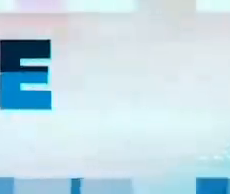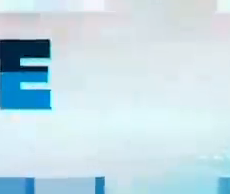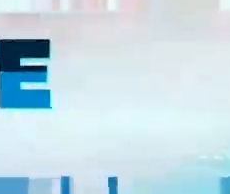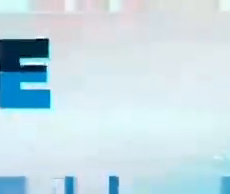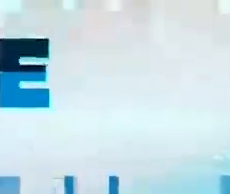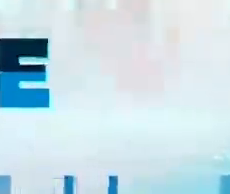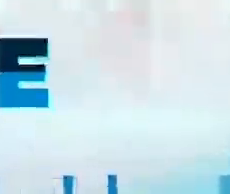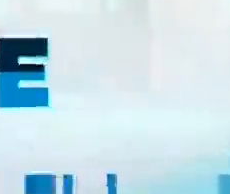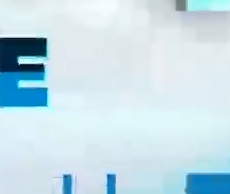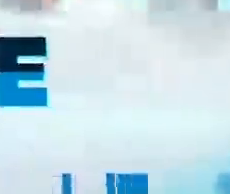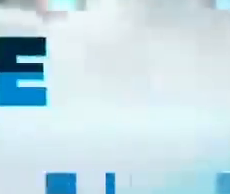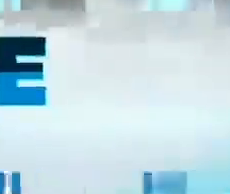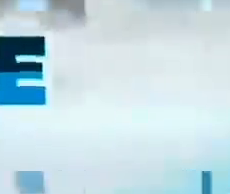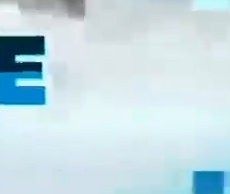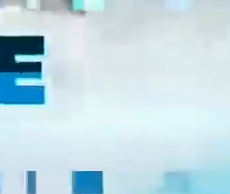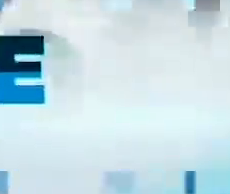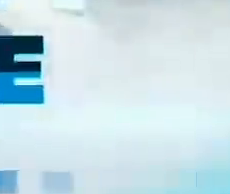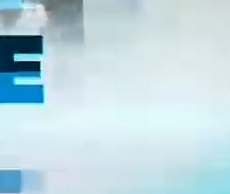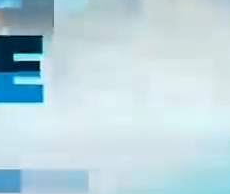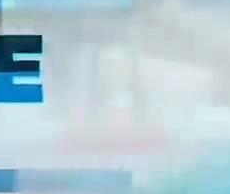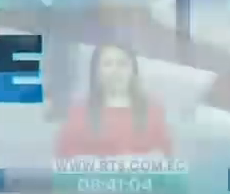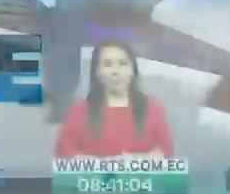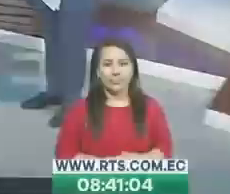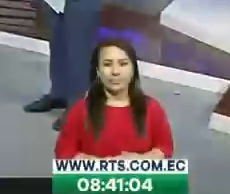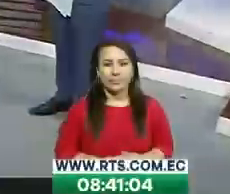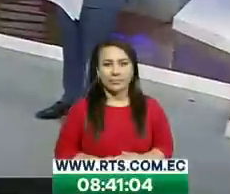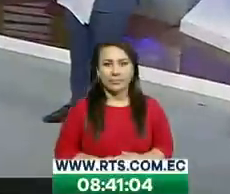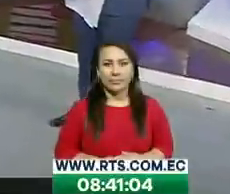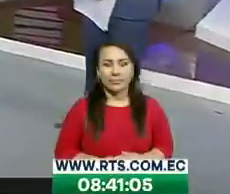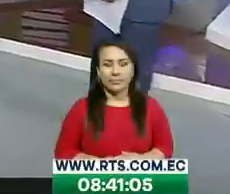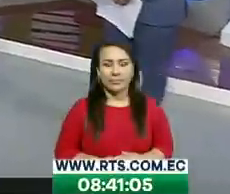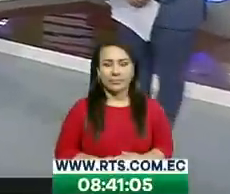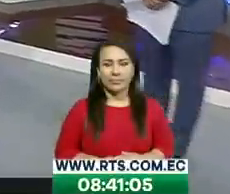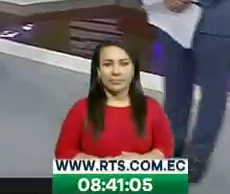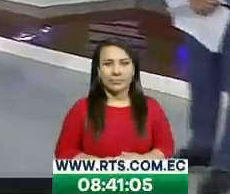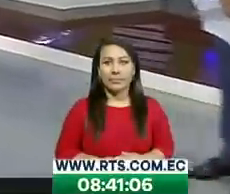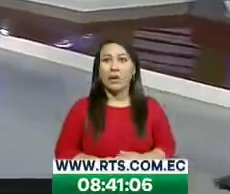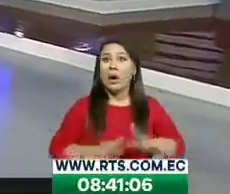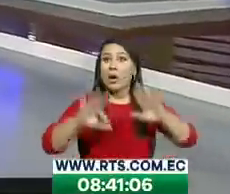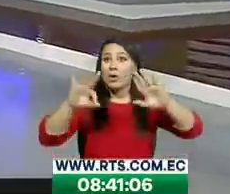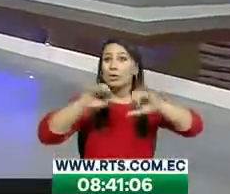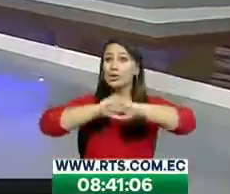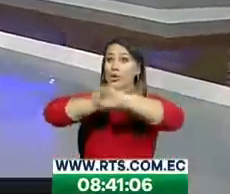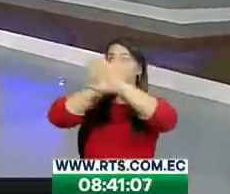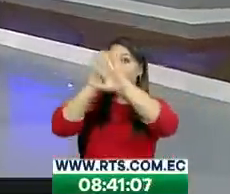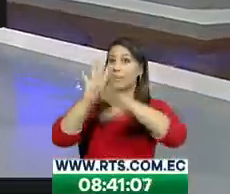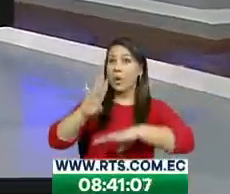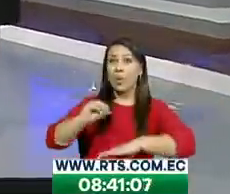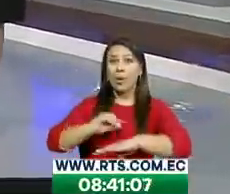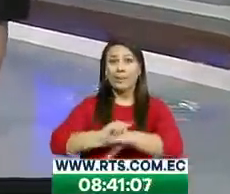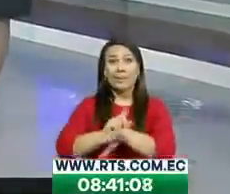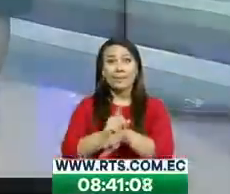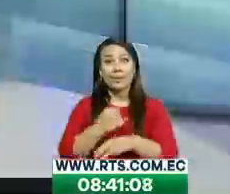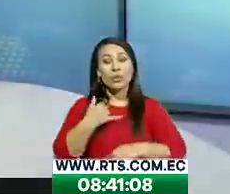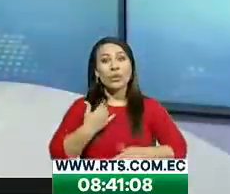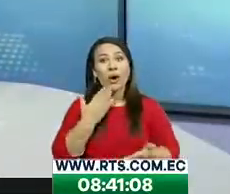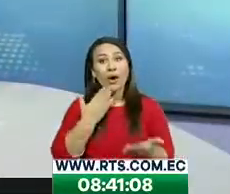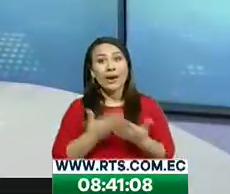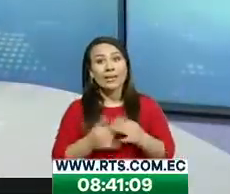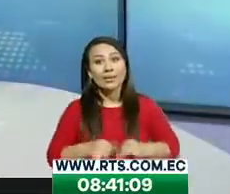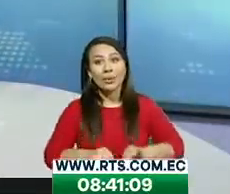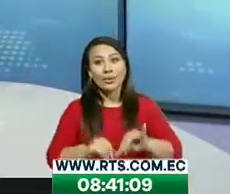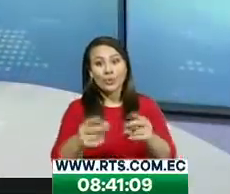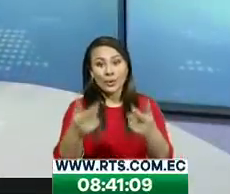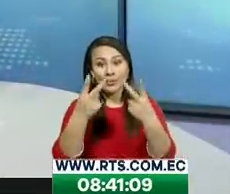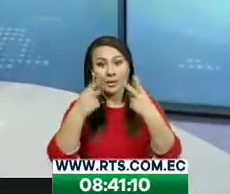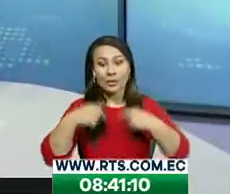Hay debido a que ahora hay varias marcas de las furgonetas, los discos pares están en diferentes sitios, a veces están en los parabrisas